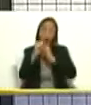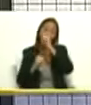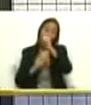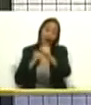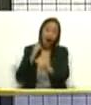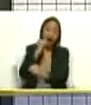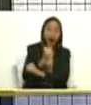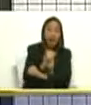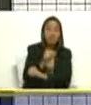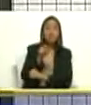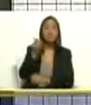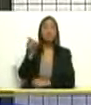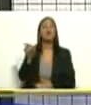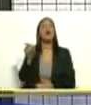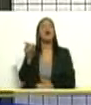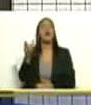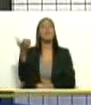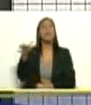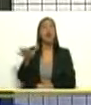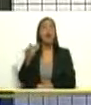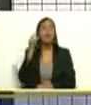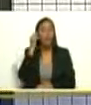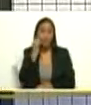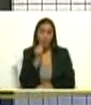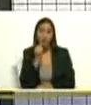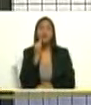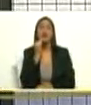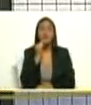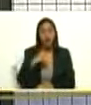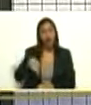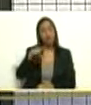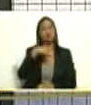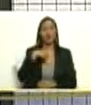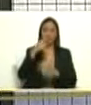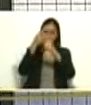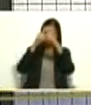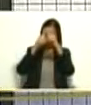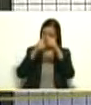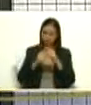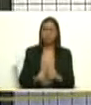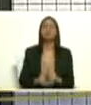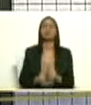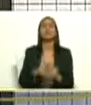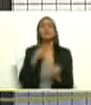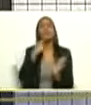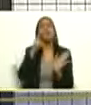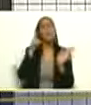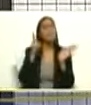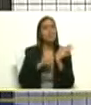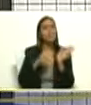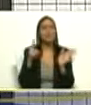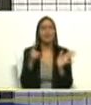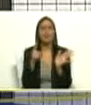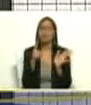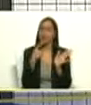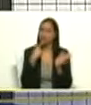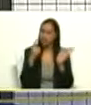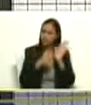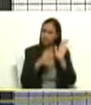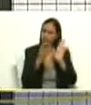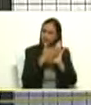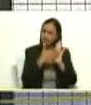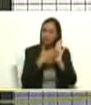muerte balance de cumplimiento de sus órdenes de sus y